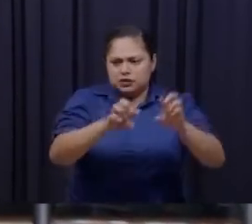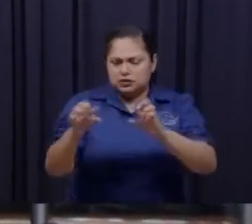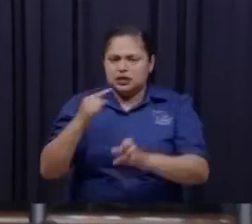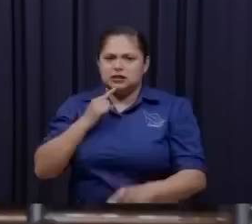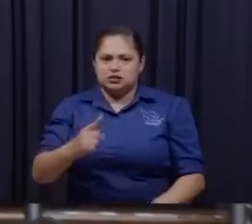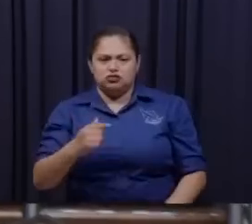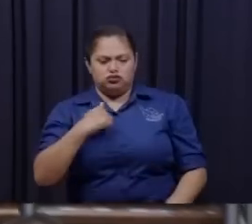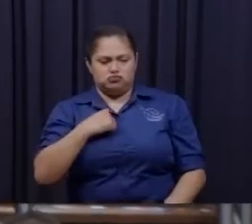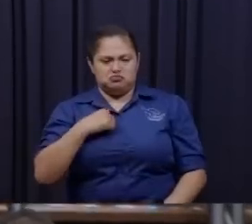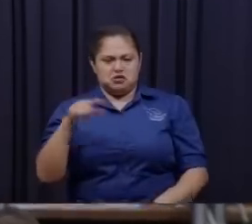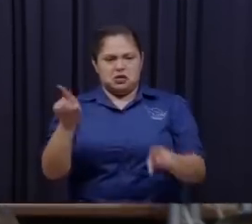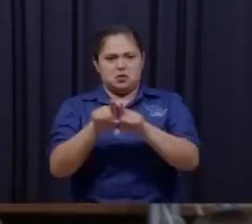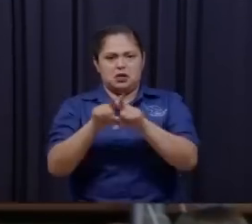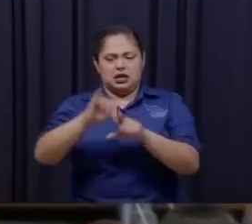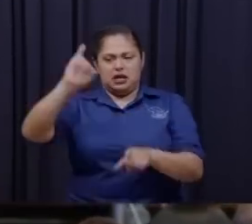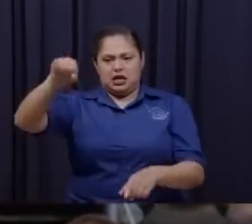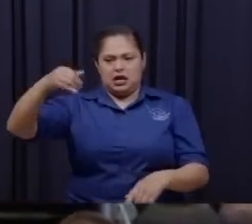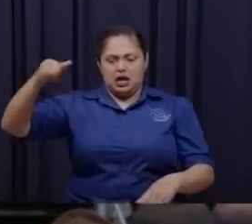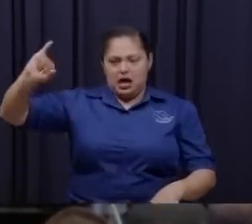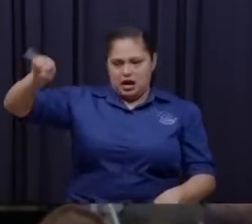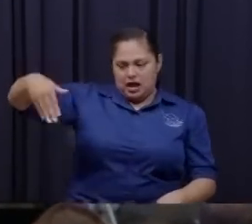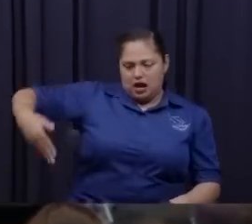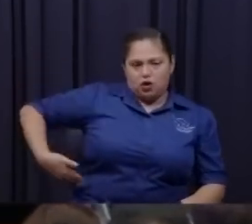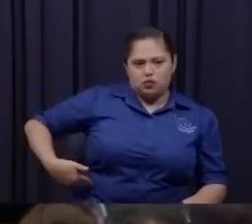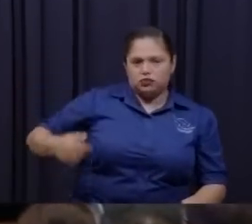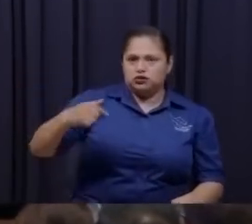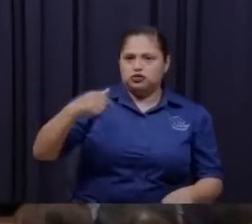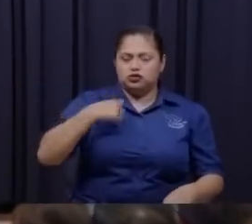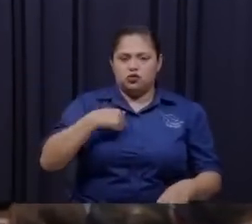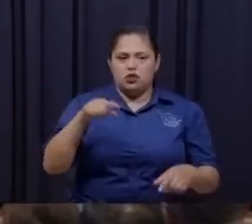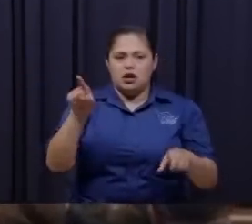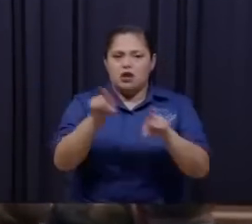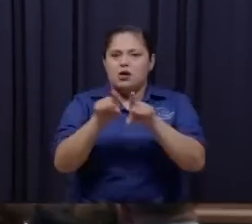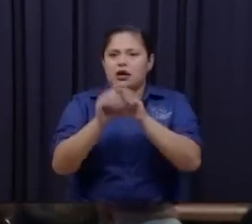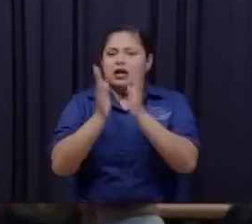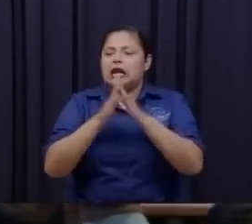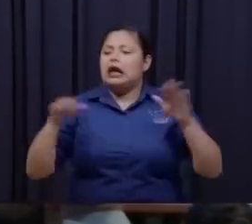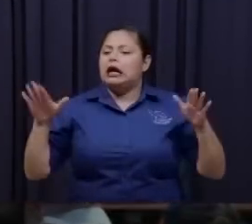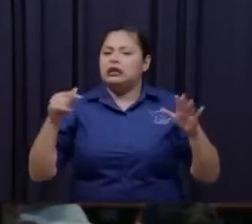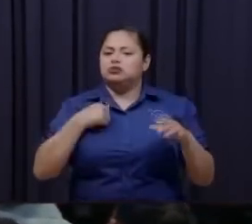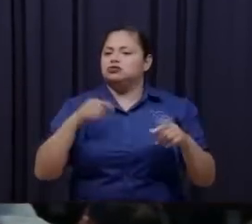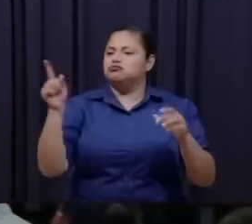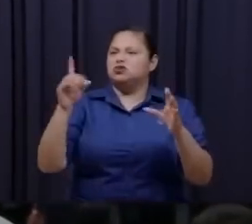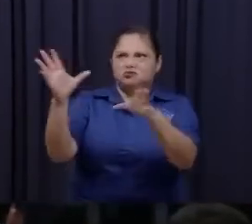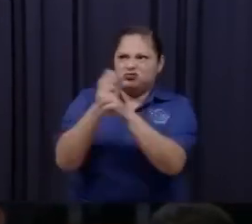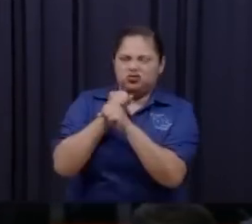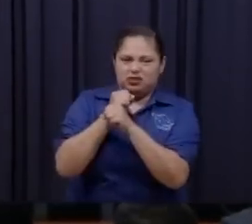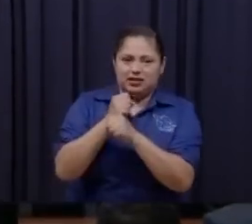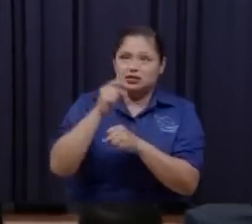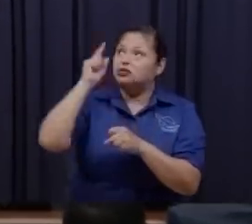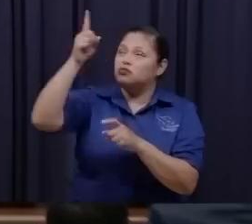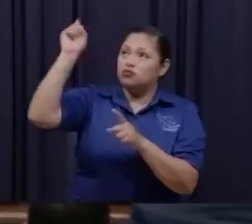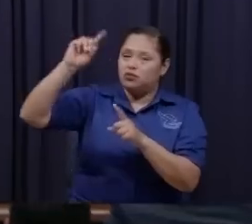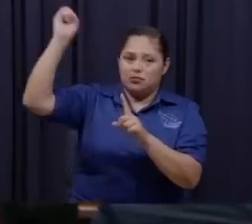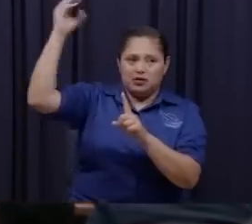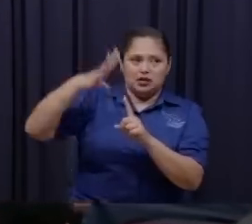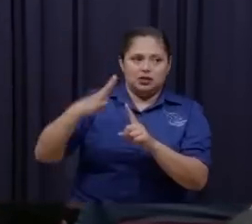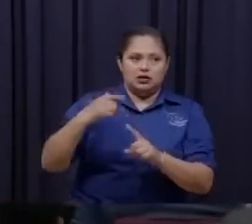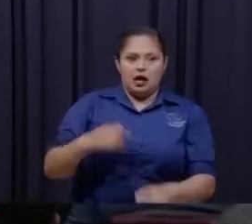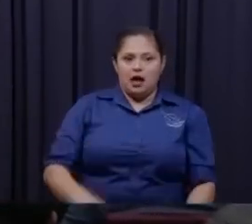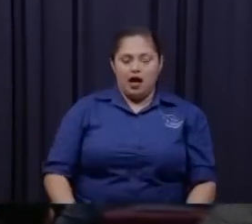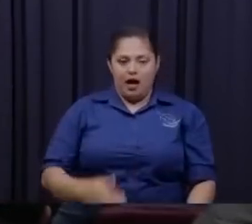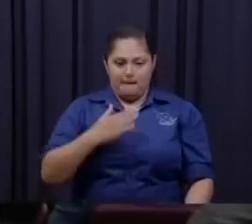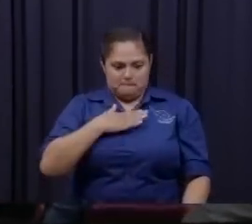como dijo Jacob con el ángel, no te suelto si no me bendices. A mí a veces hay gente que me agarra, no lo suelto si